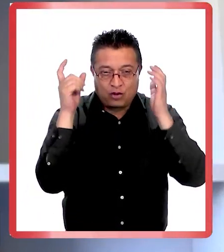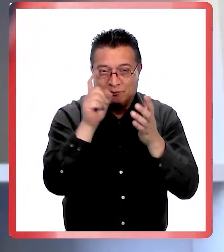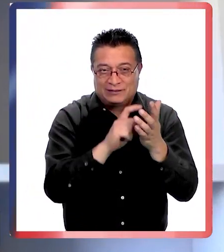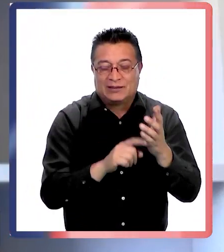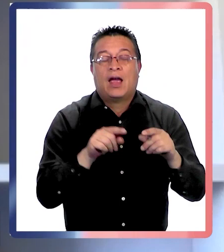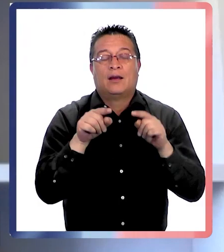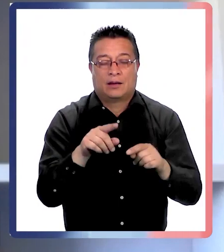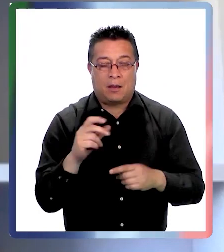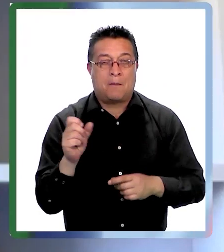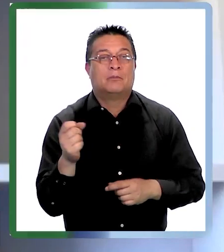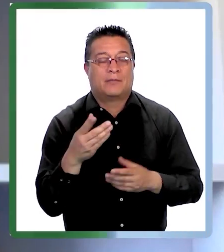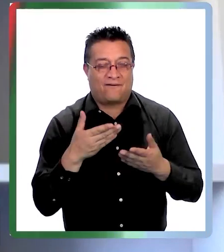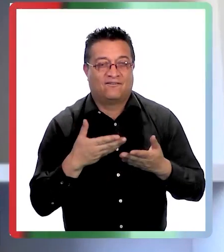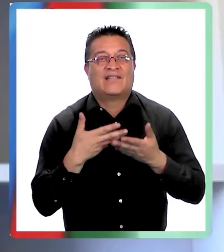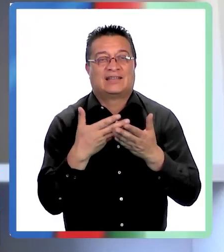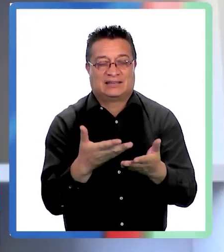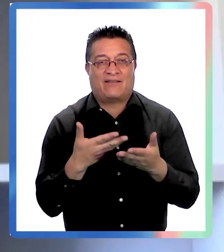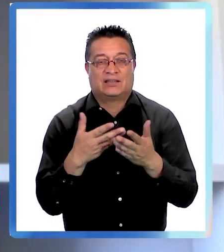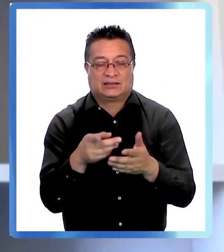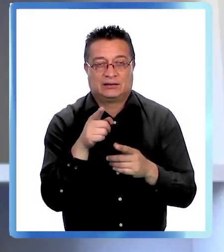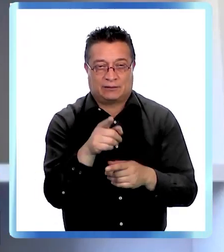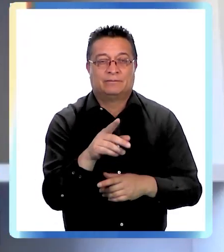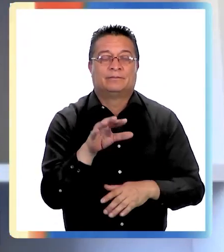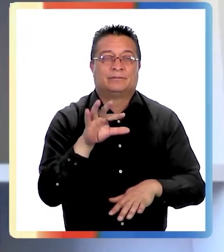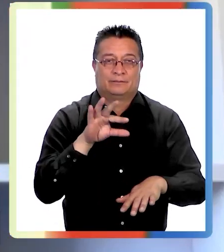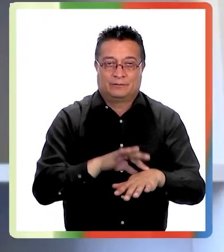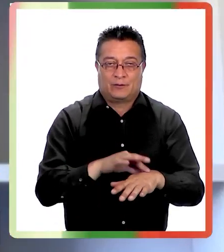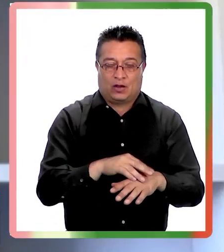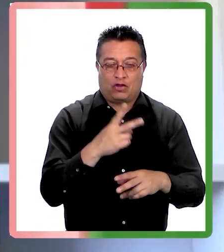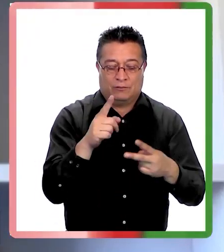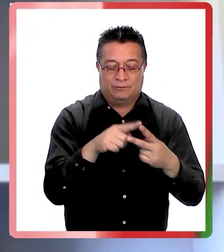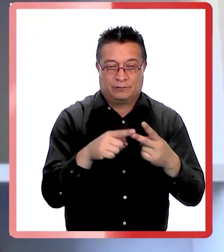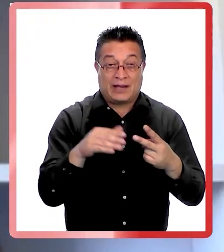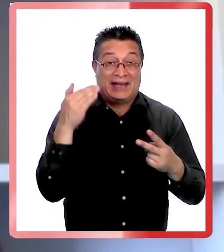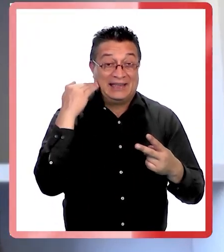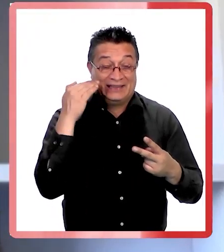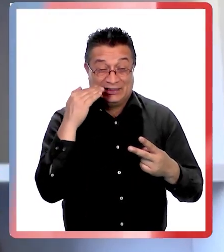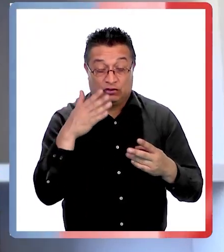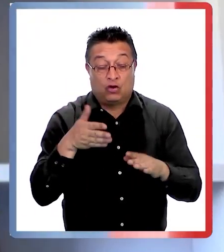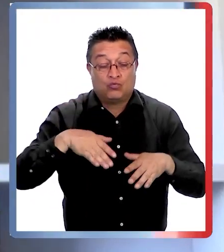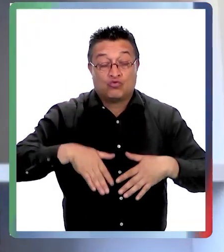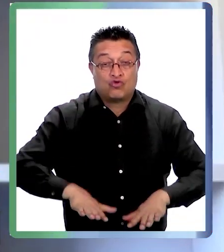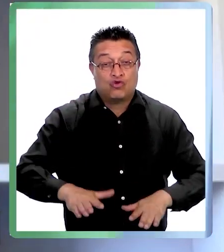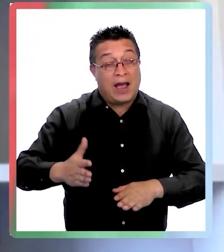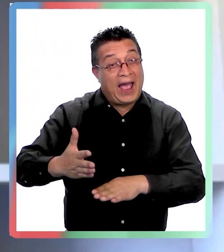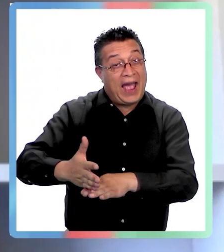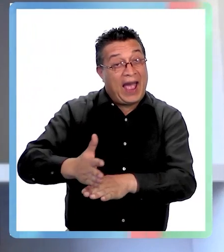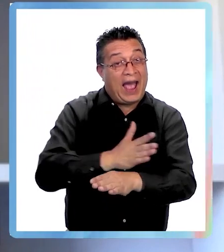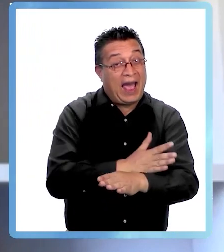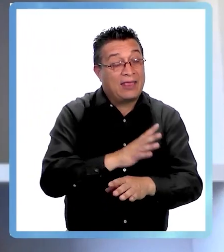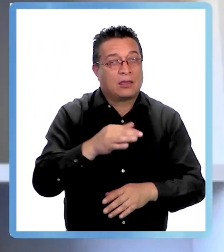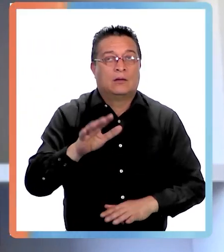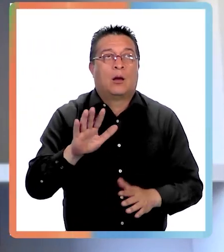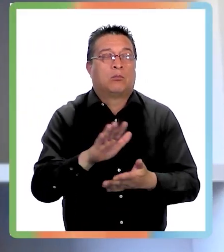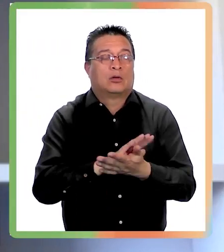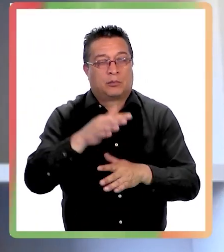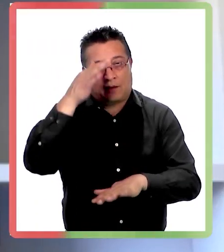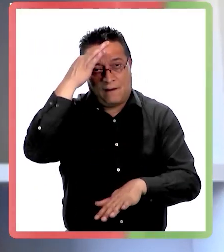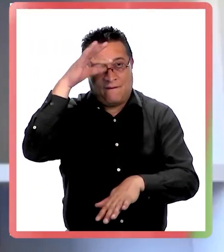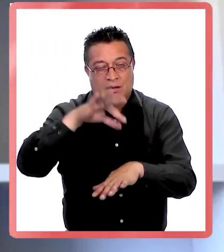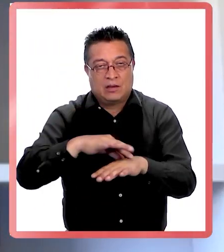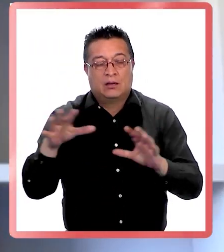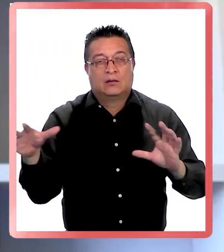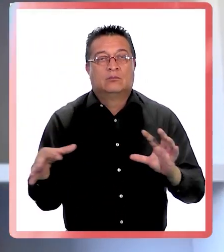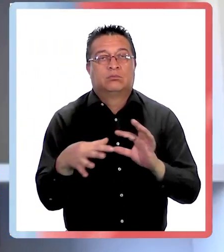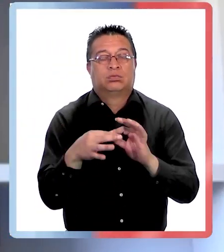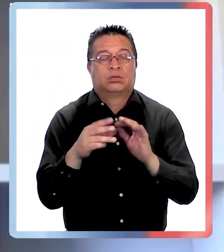Esas dos son las primeras como visitas que hay al otorrino. En niños prematuros o con enfermedades